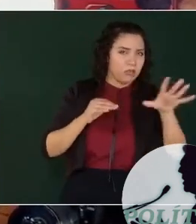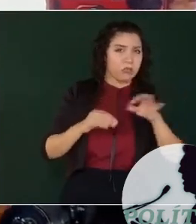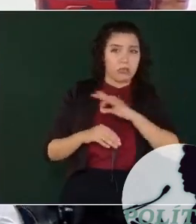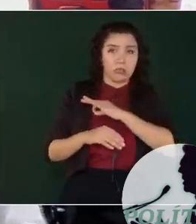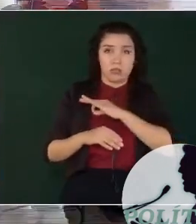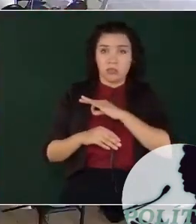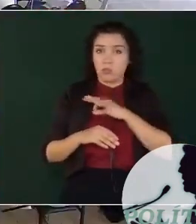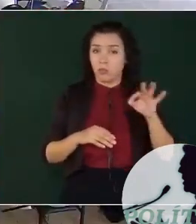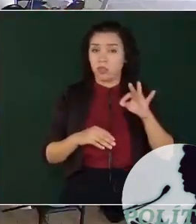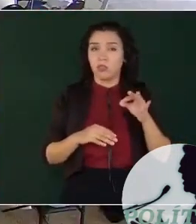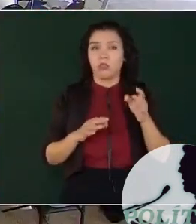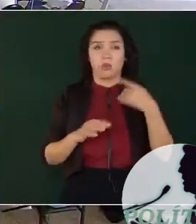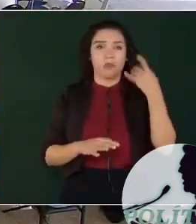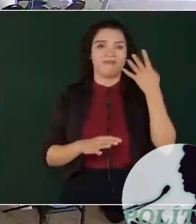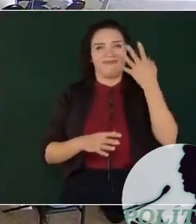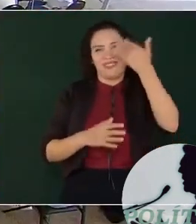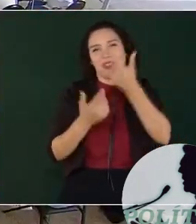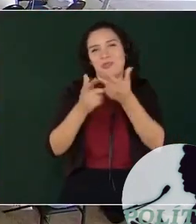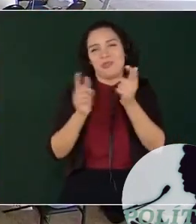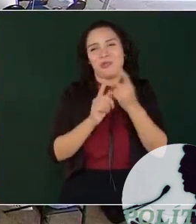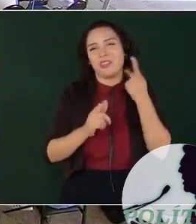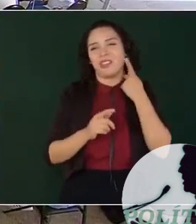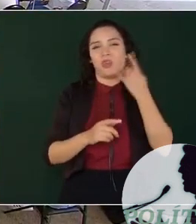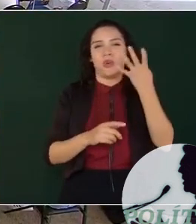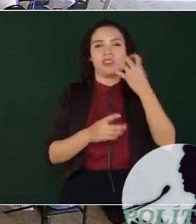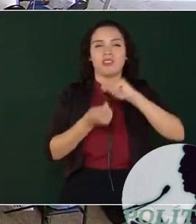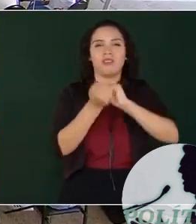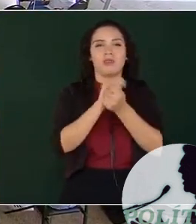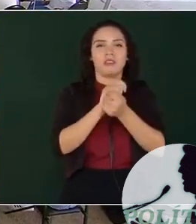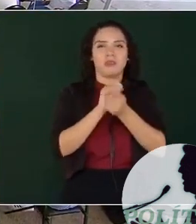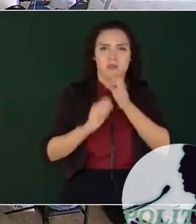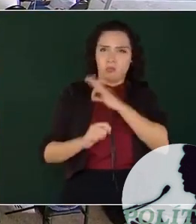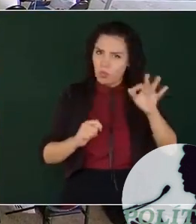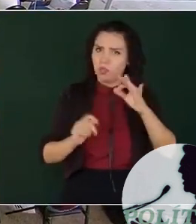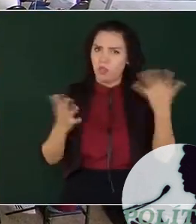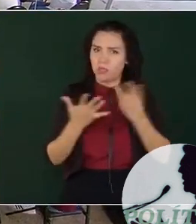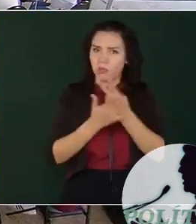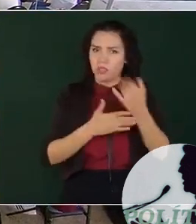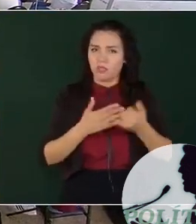fuerte la cuarta transformación en ese sistema lagunario? Esa es la primera, señor presidente. Sí, hay